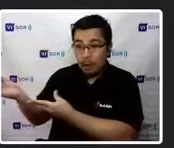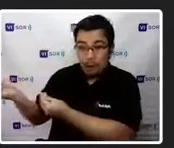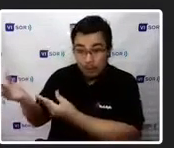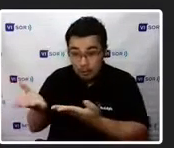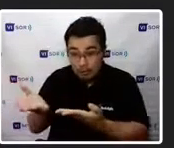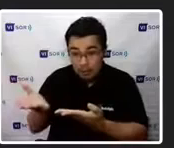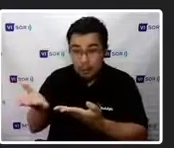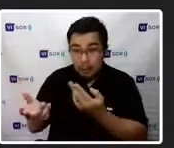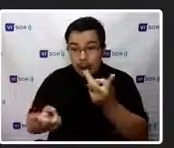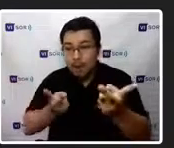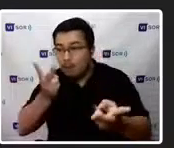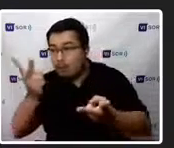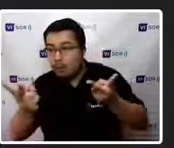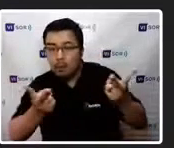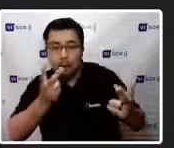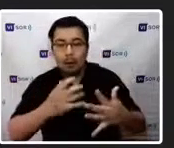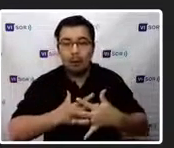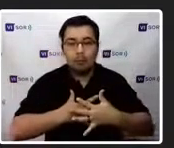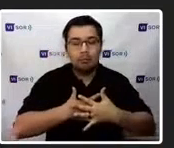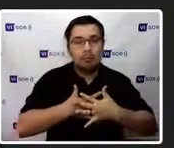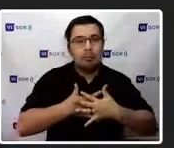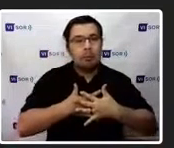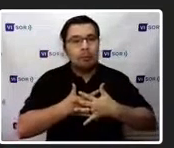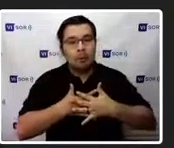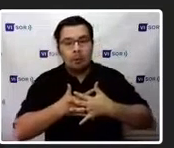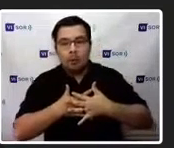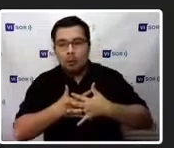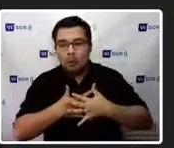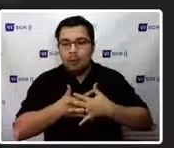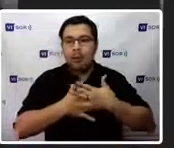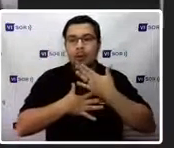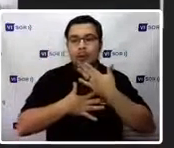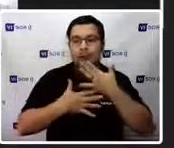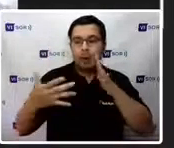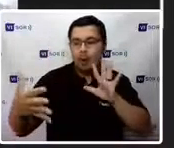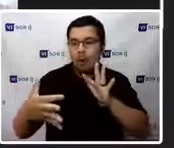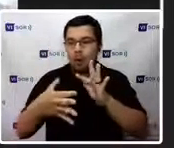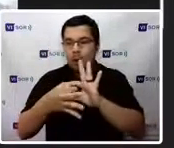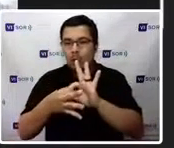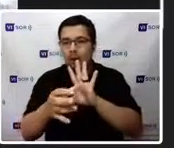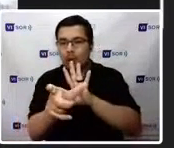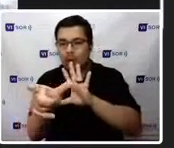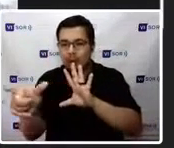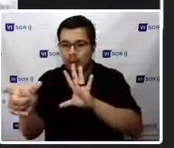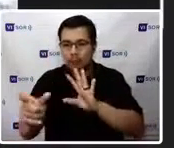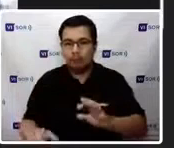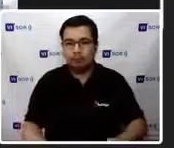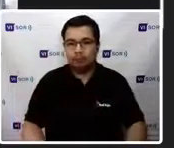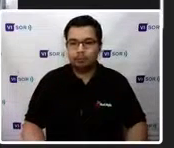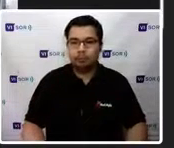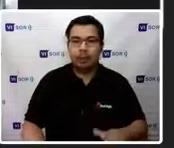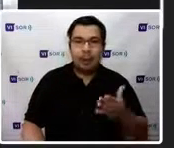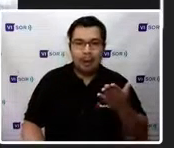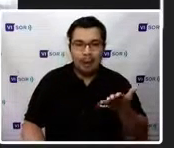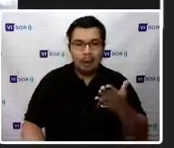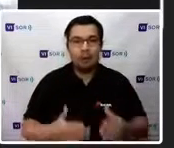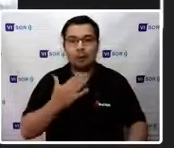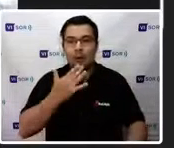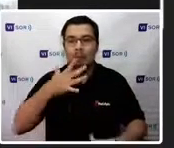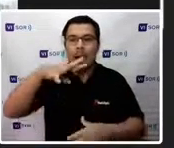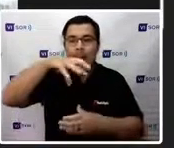sea solamente ir de paso, sino que también un poco conecten con la gente. Y dentro de eso también se realizó una